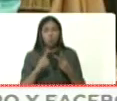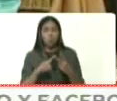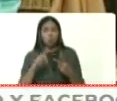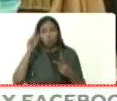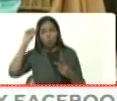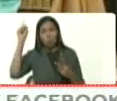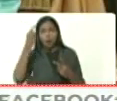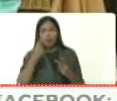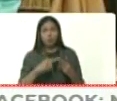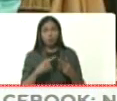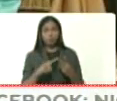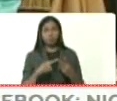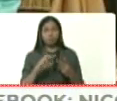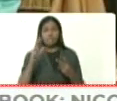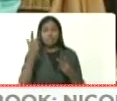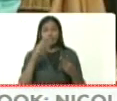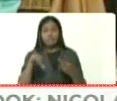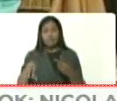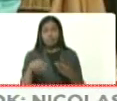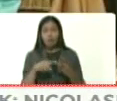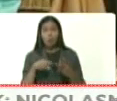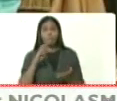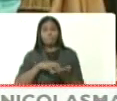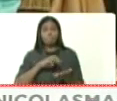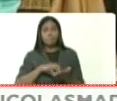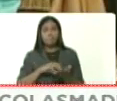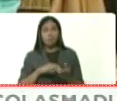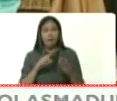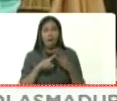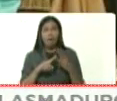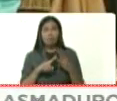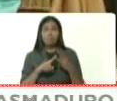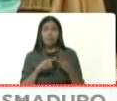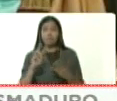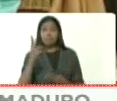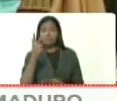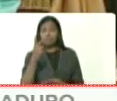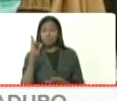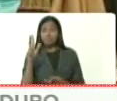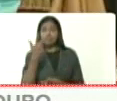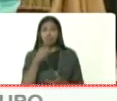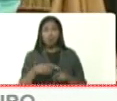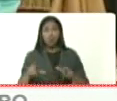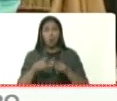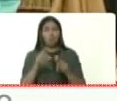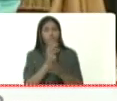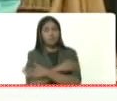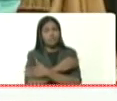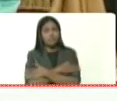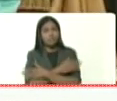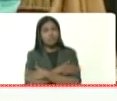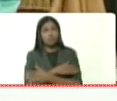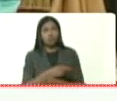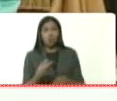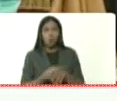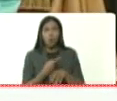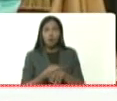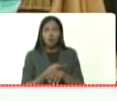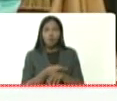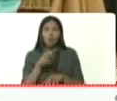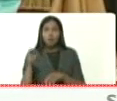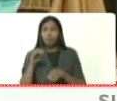Guárico. Tercer estado, Miranda. Miranda quedó tercero. Felicito. Gobernador Héctor